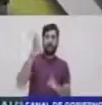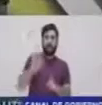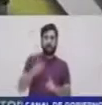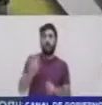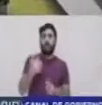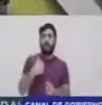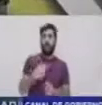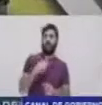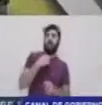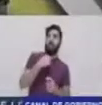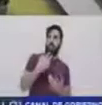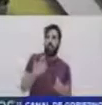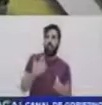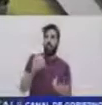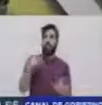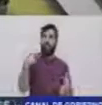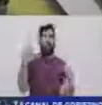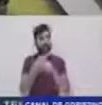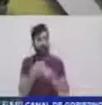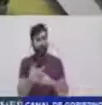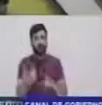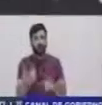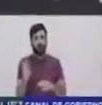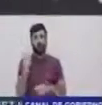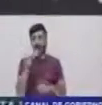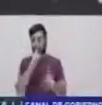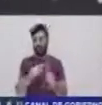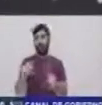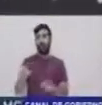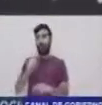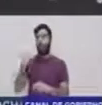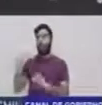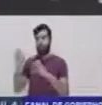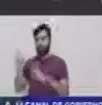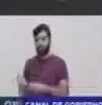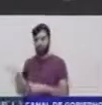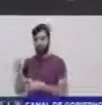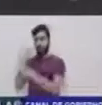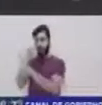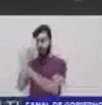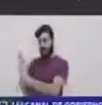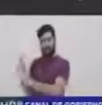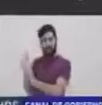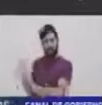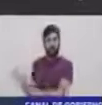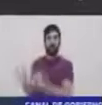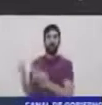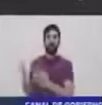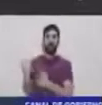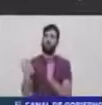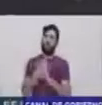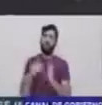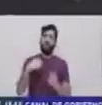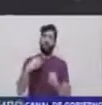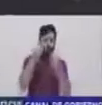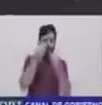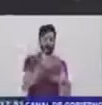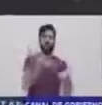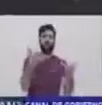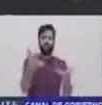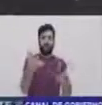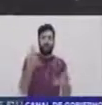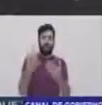tratar de tener cierta empatía, por decirlo así, ¿verdad? Porque muchas veces por compartir algún tipo de material puede incluso,